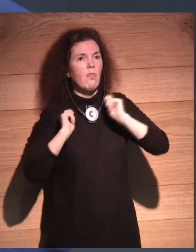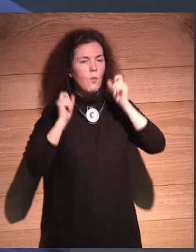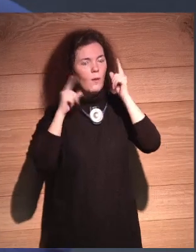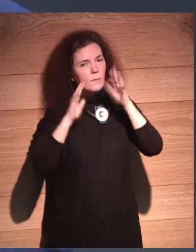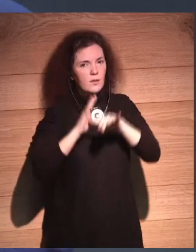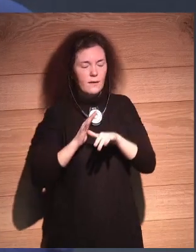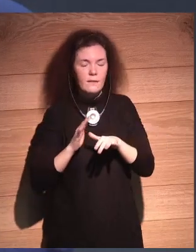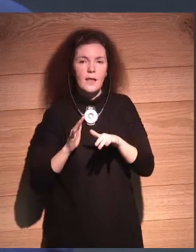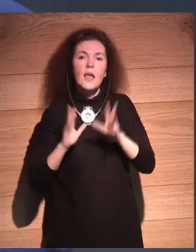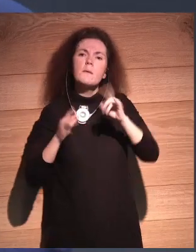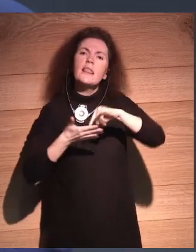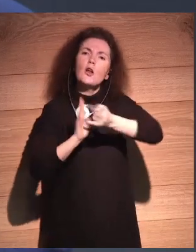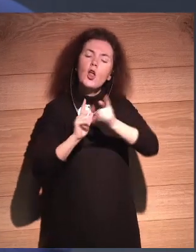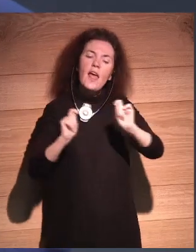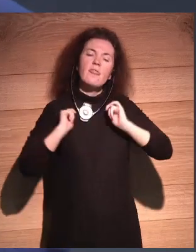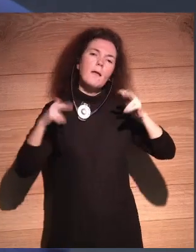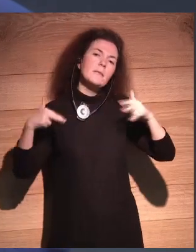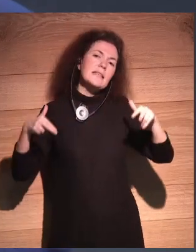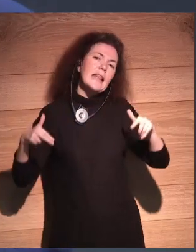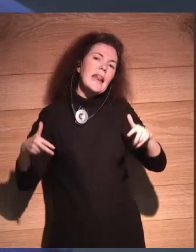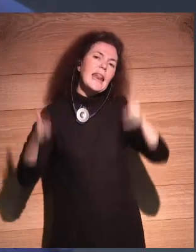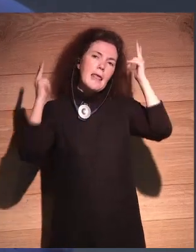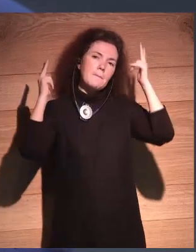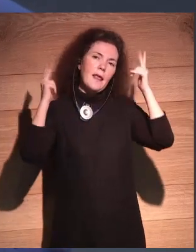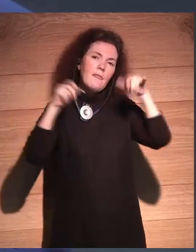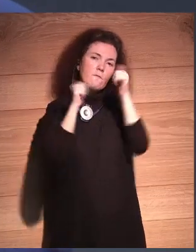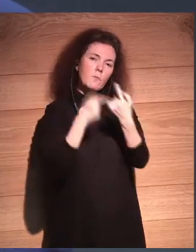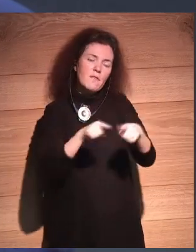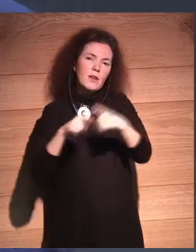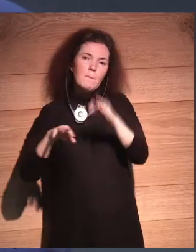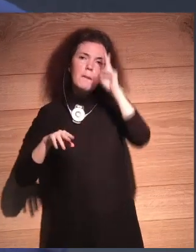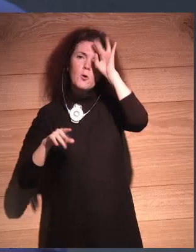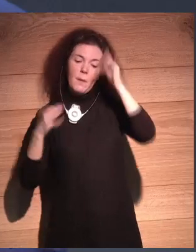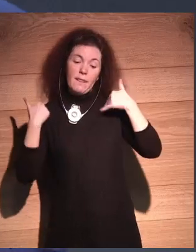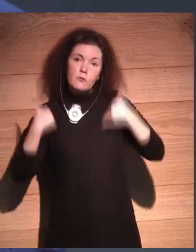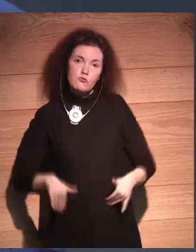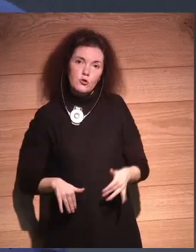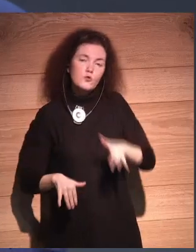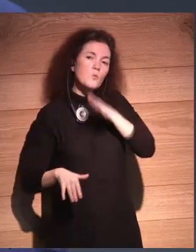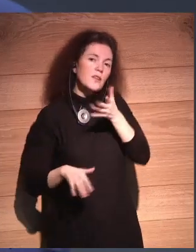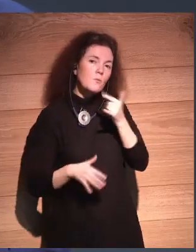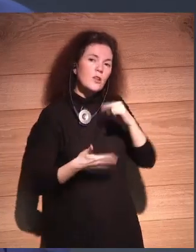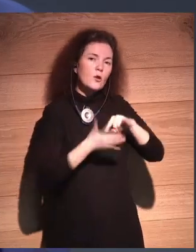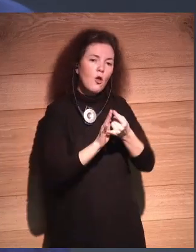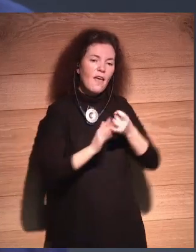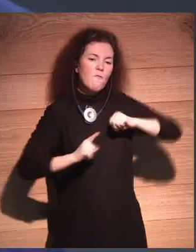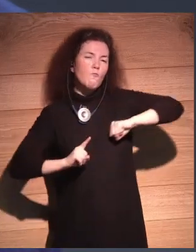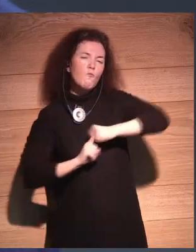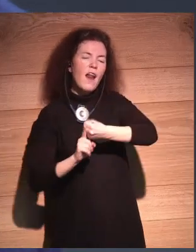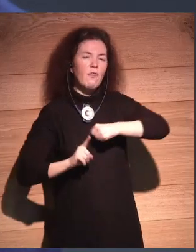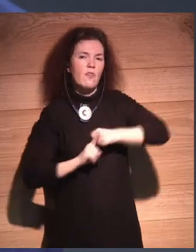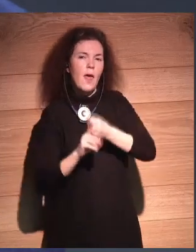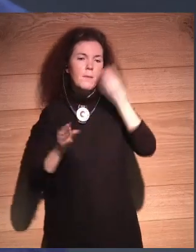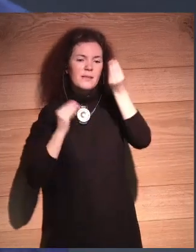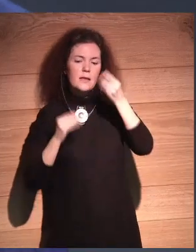Y también la tecnología nos va a liberar de muchas maneras para ocuparnos de nosotros, porque nos está forzando a pensar en